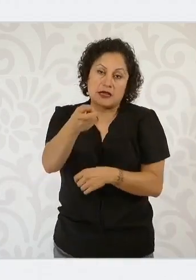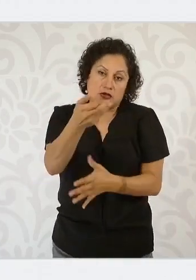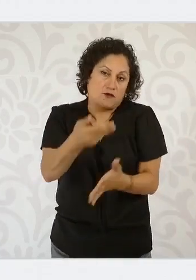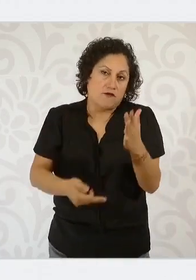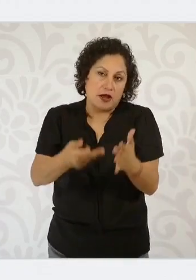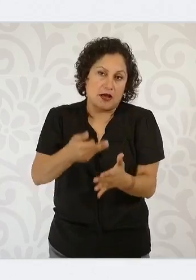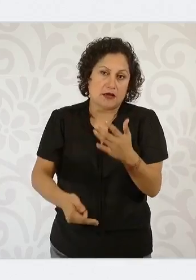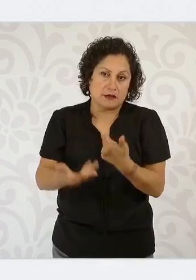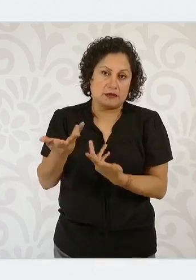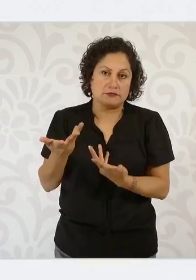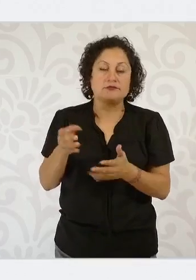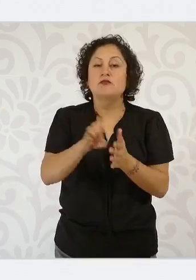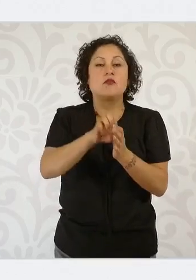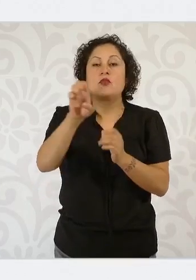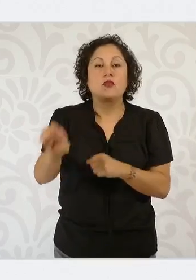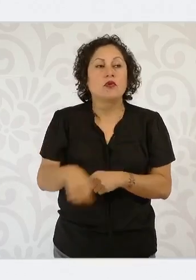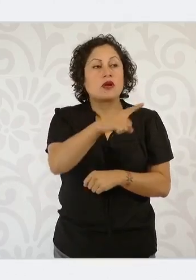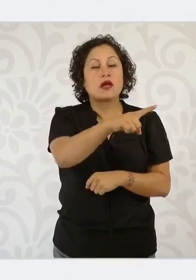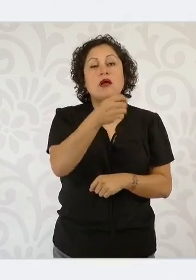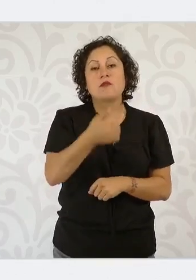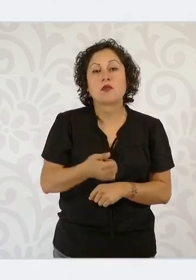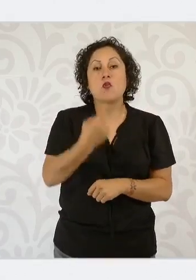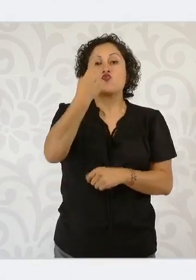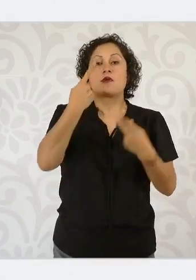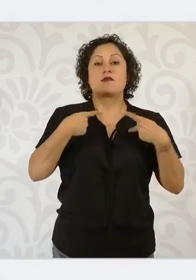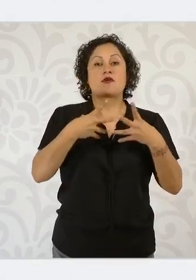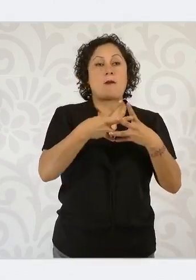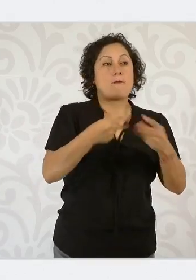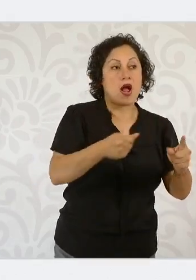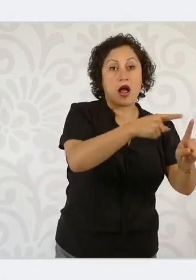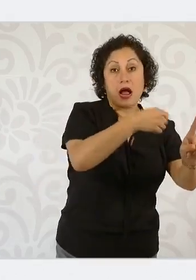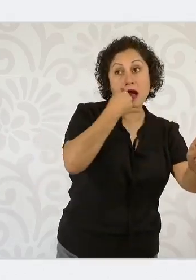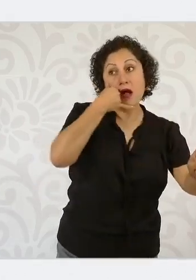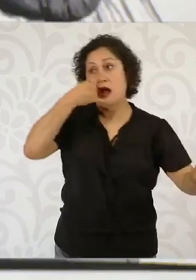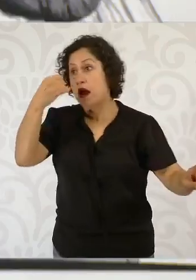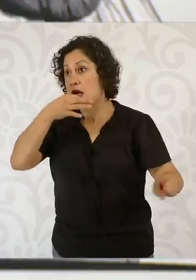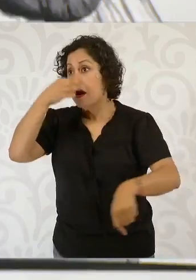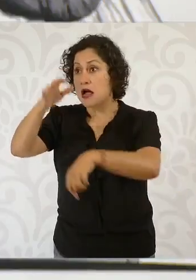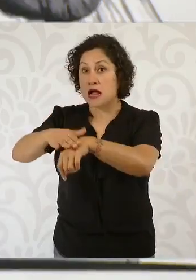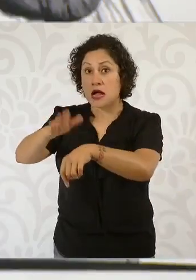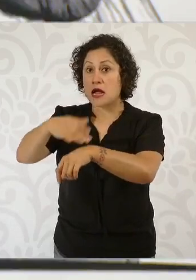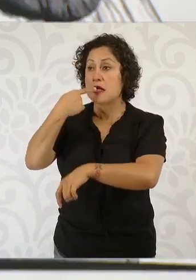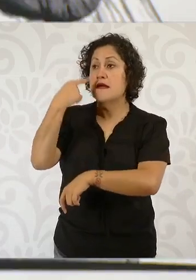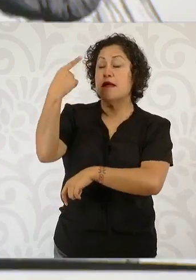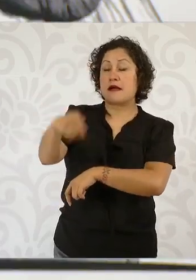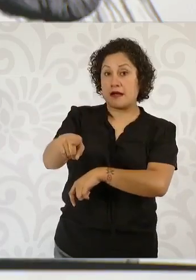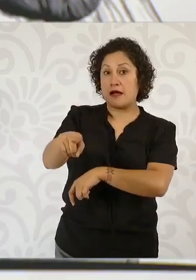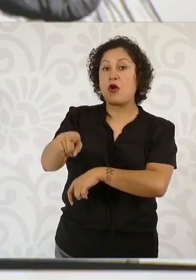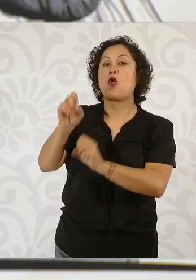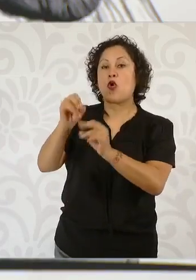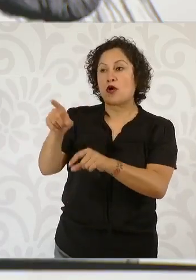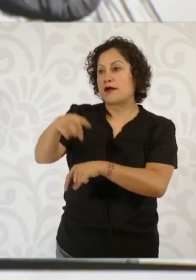para que cuando se reporta una persona desaparecida o que ya ha sido reportada pueda analizarse en qué contexto se dio